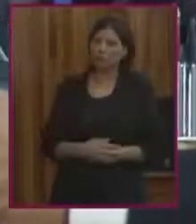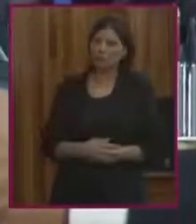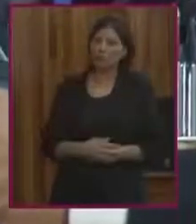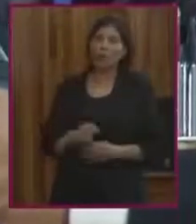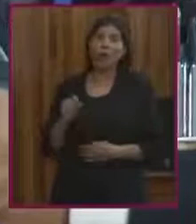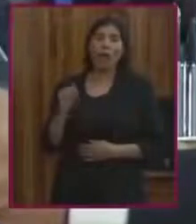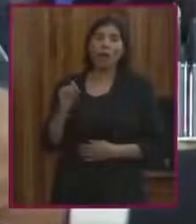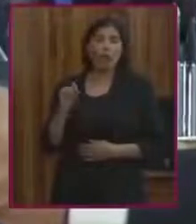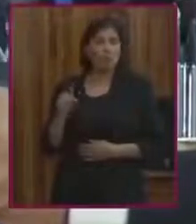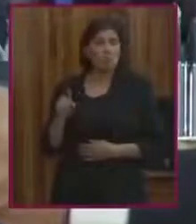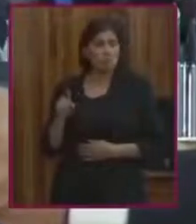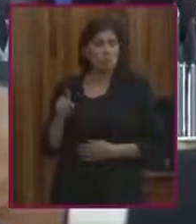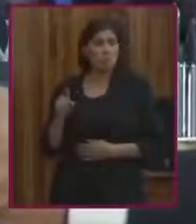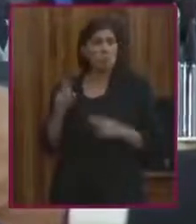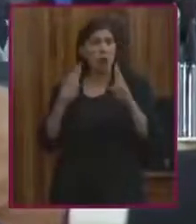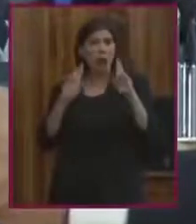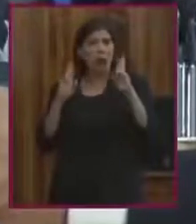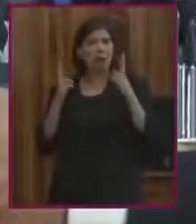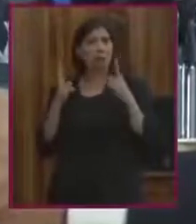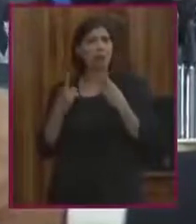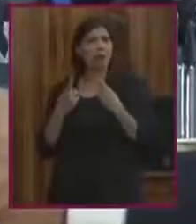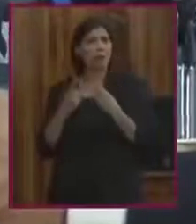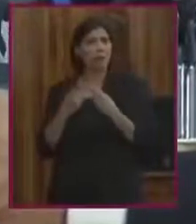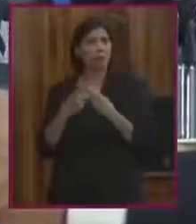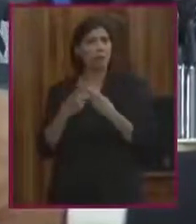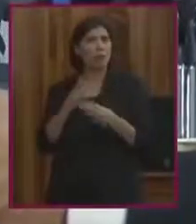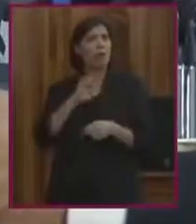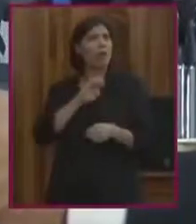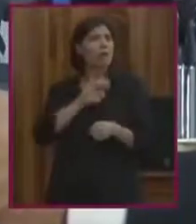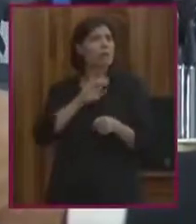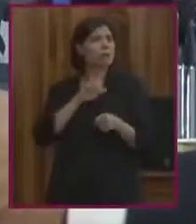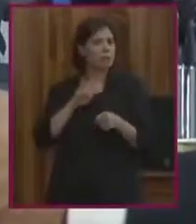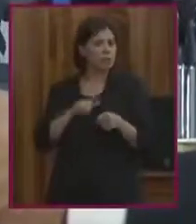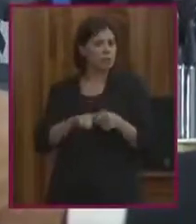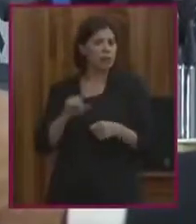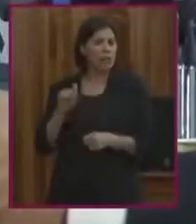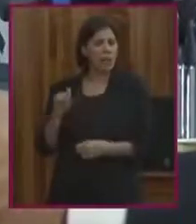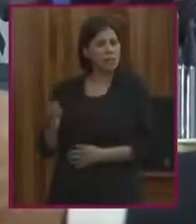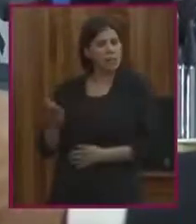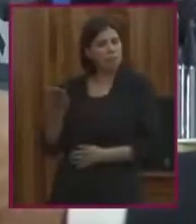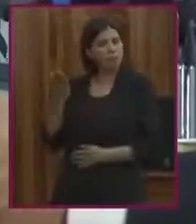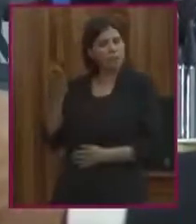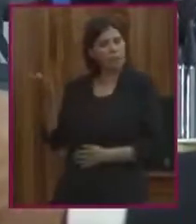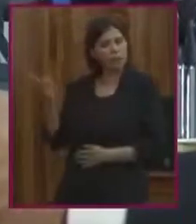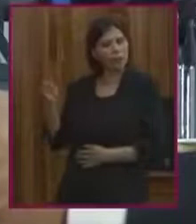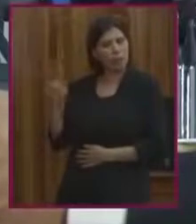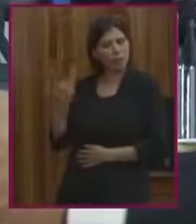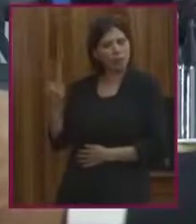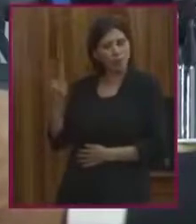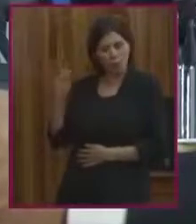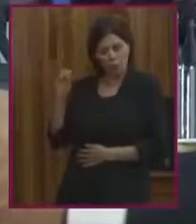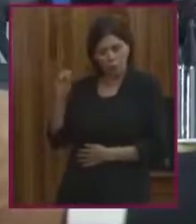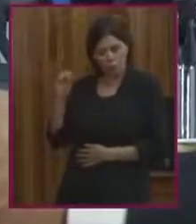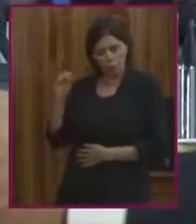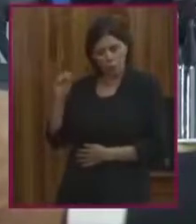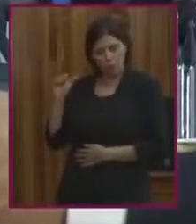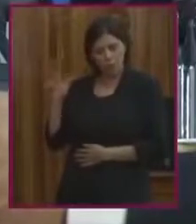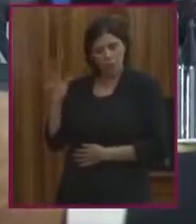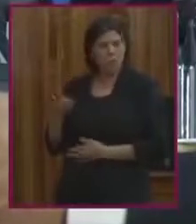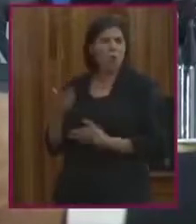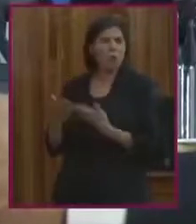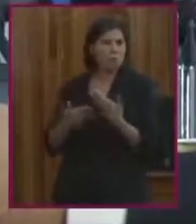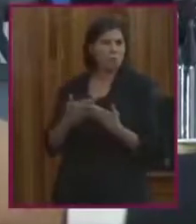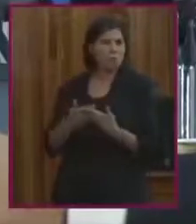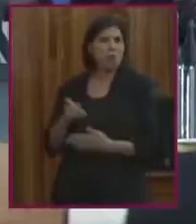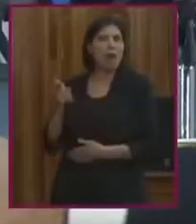una reunión especial, ahí incluso aquí le pediríamos a la doctora Rosa María Torres proponerlo, porque